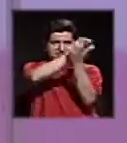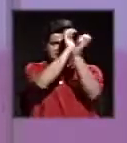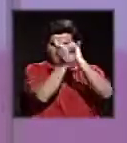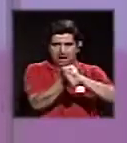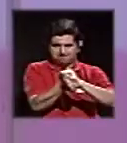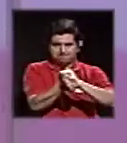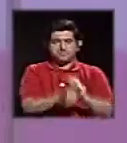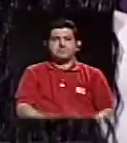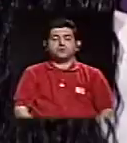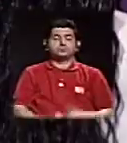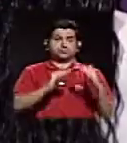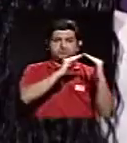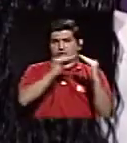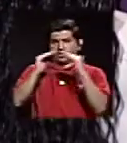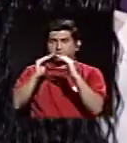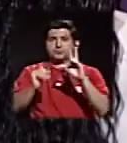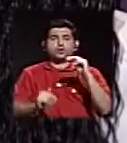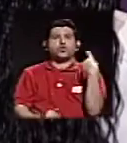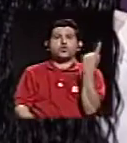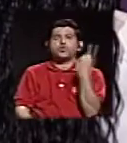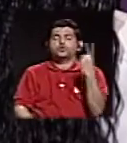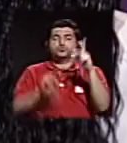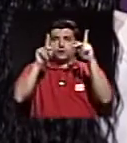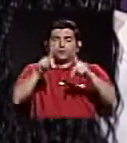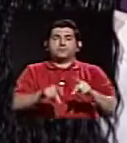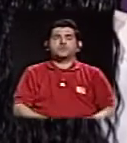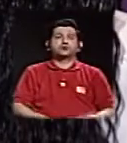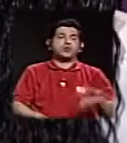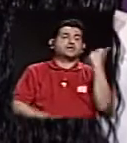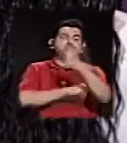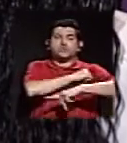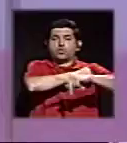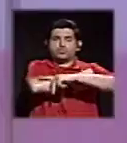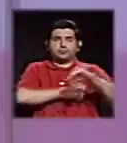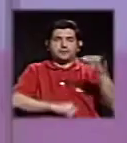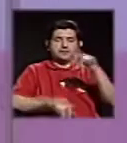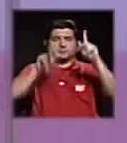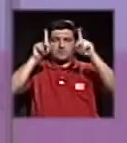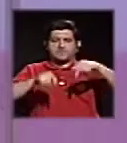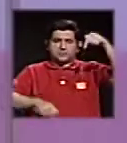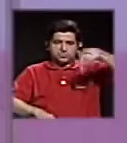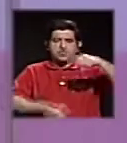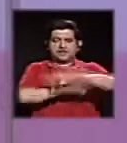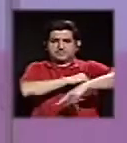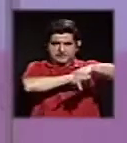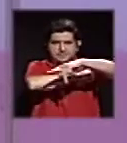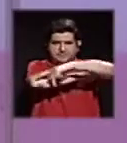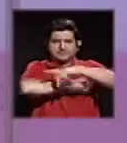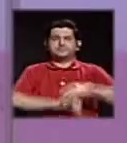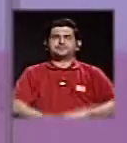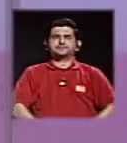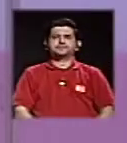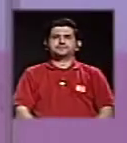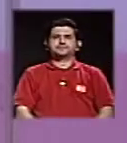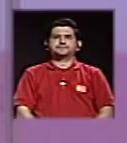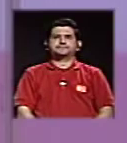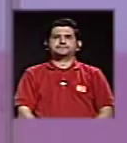de domicilio no solamente los que están en el extranjero sino también los que estamos en el territorio nacional